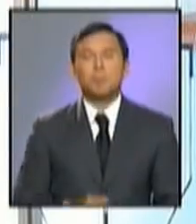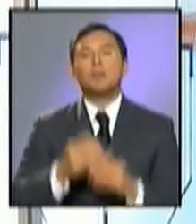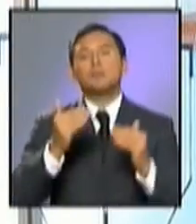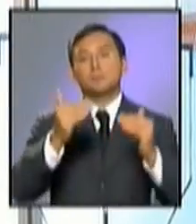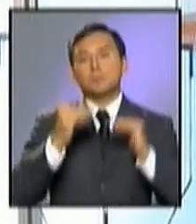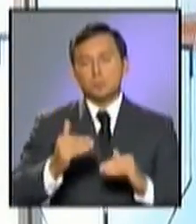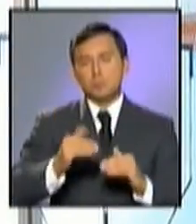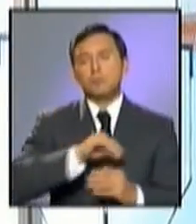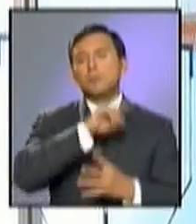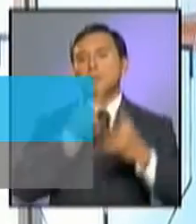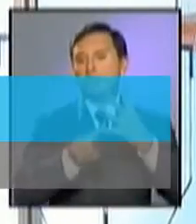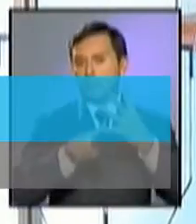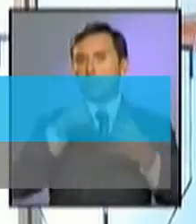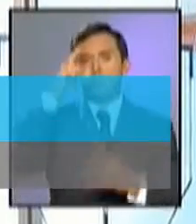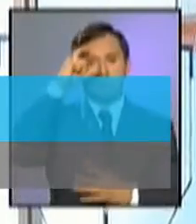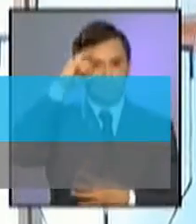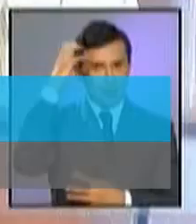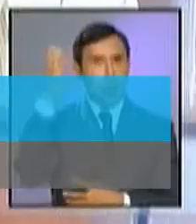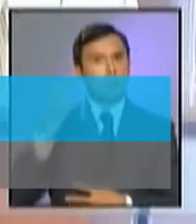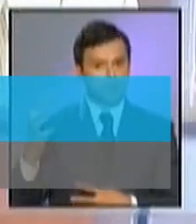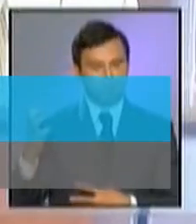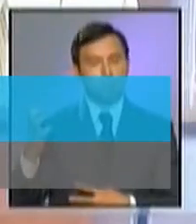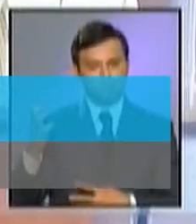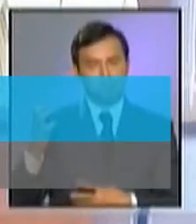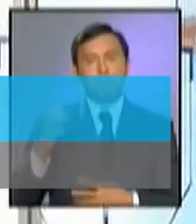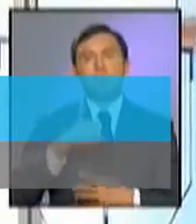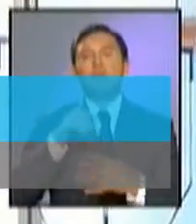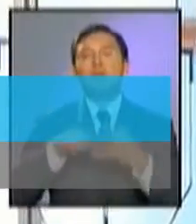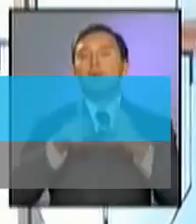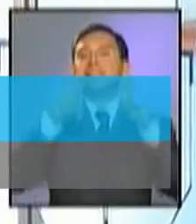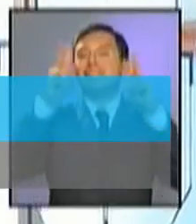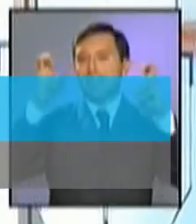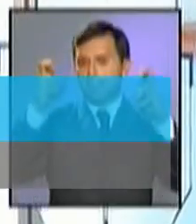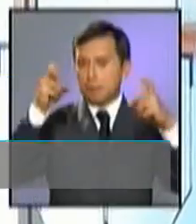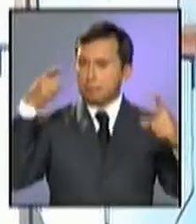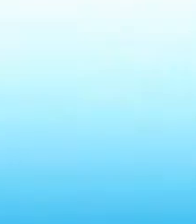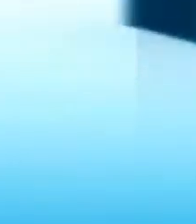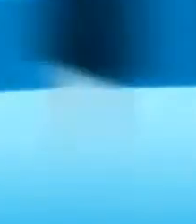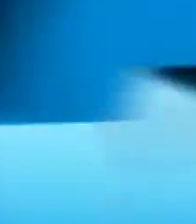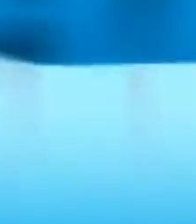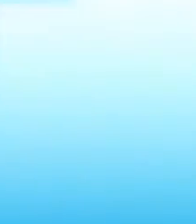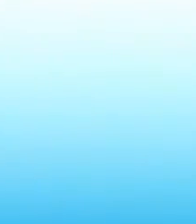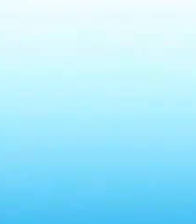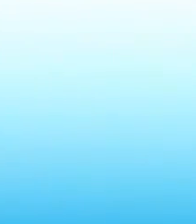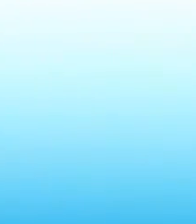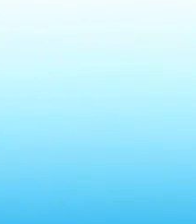de las 18 horas, a través de nuestro portal www.elimparcial.com.